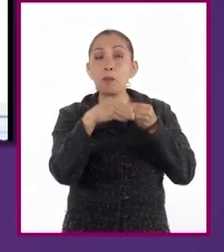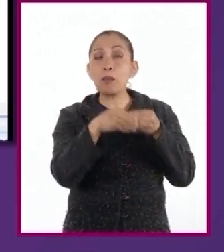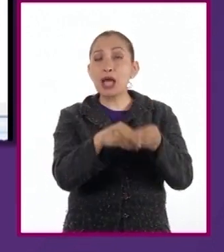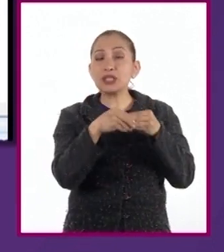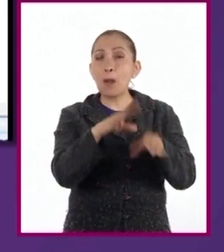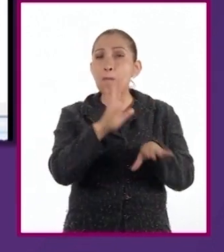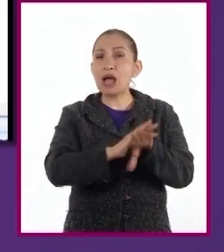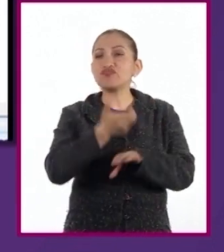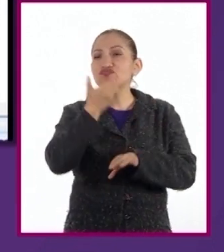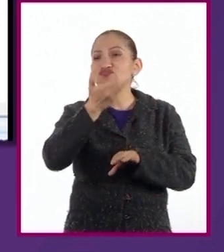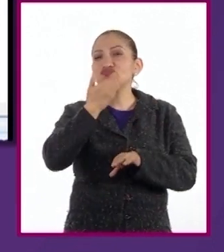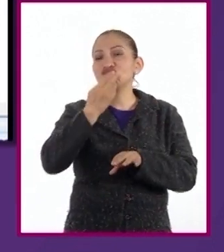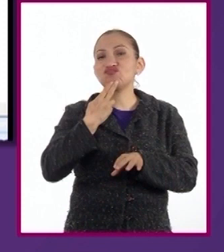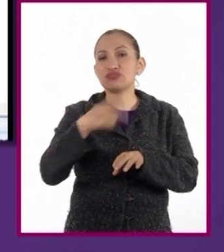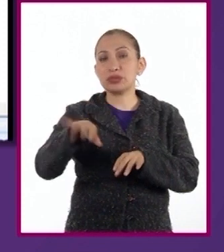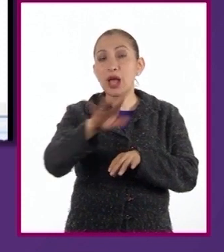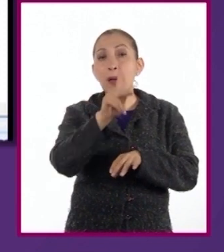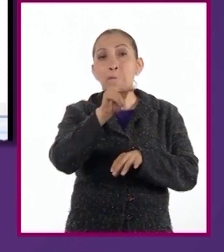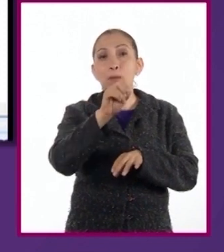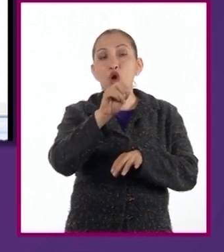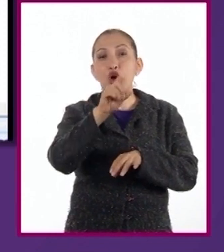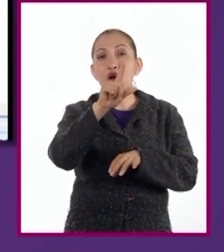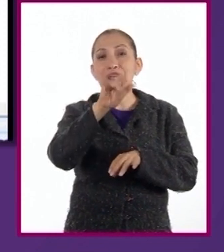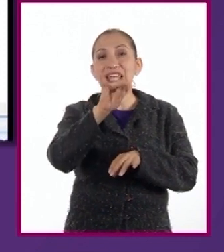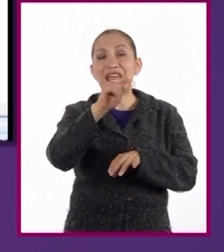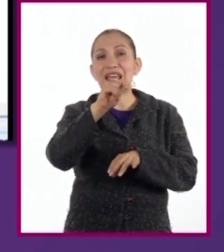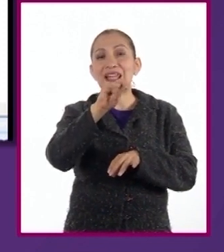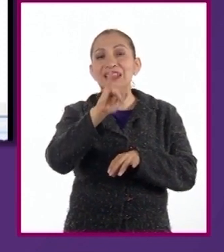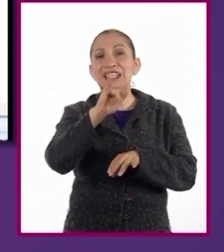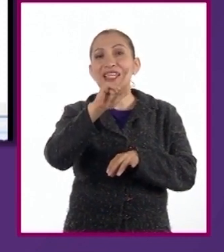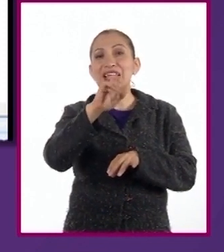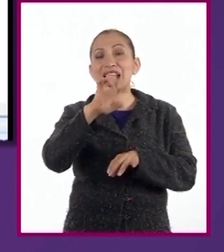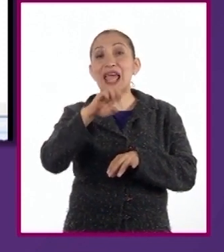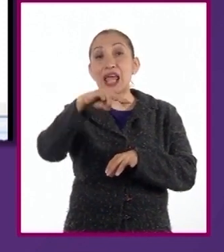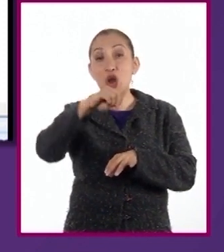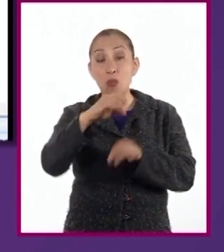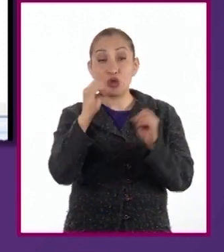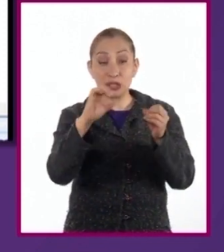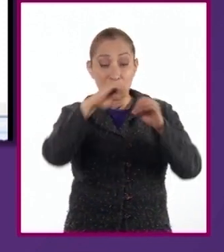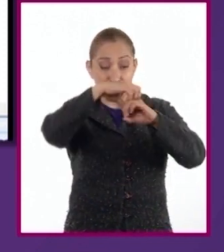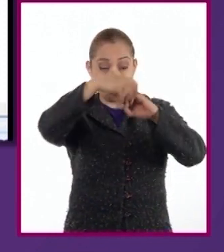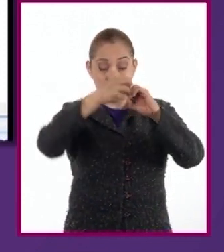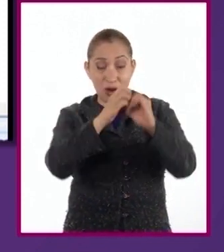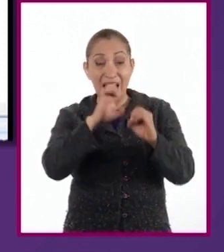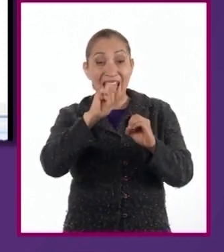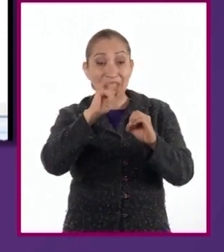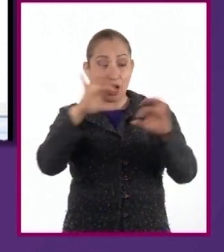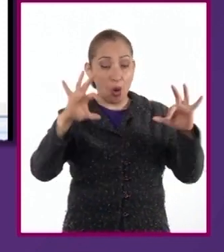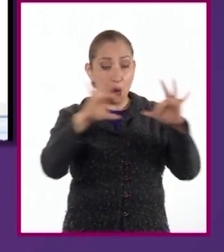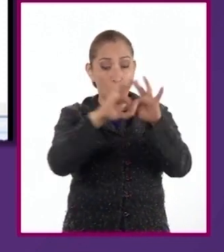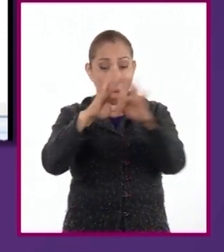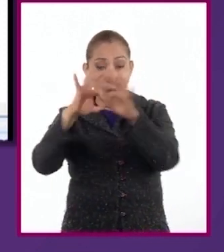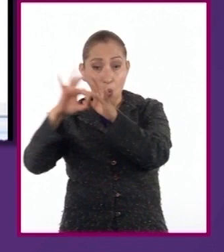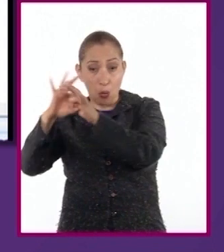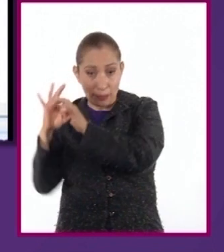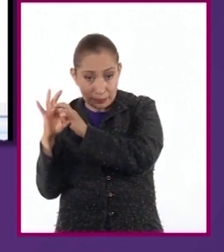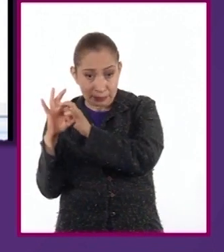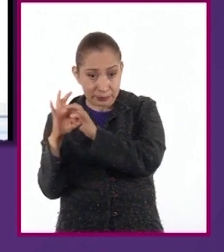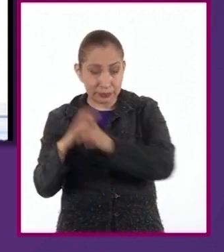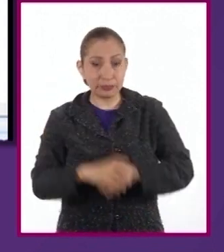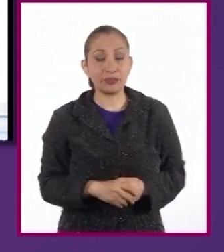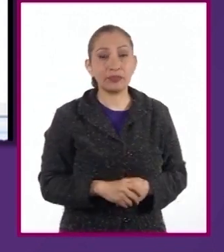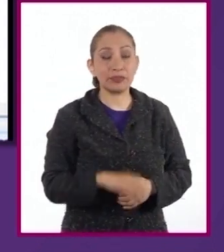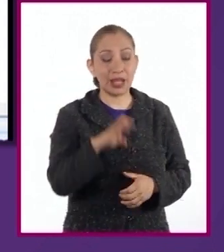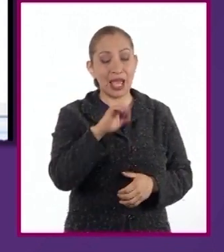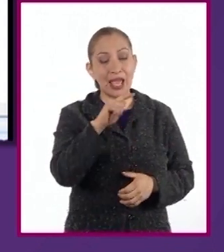plásticos más comunes, el polietileno. Está formado por muchas moléculas de etileno unidas entre sí.